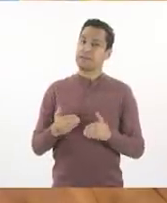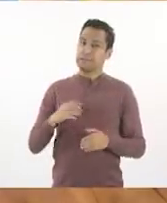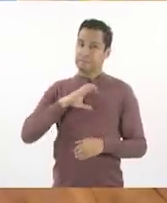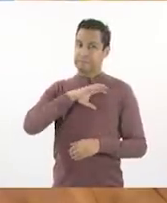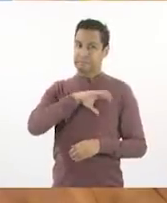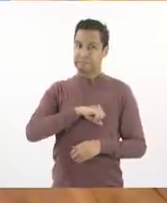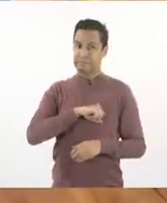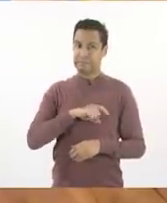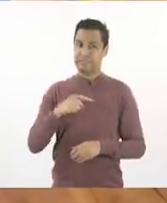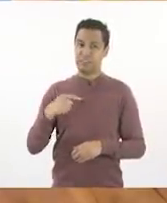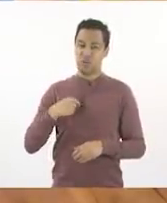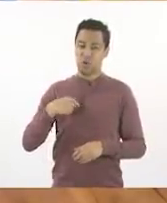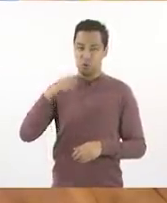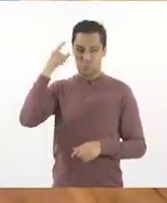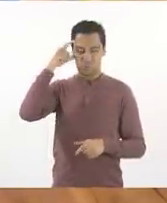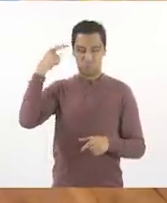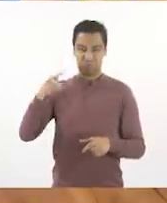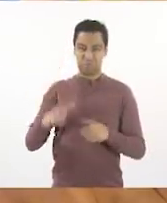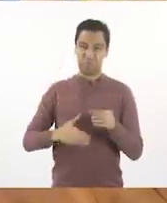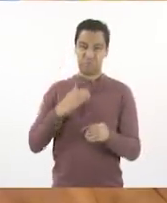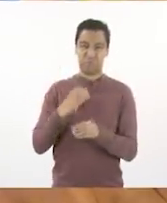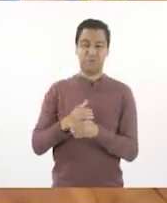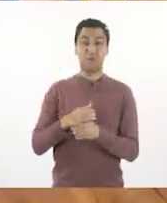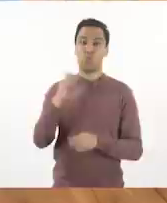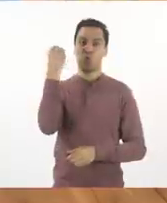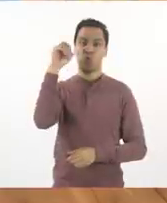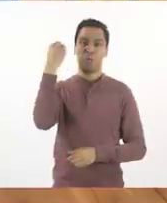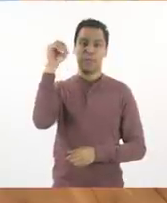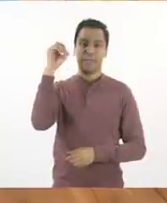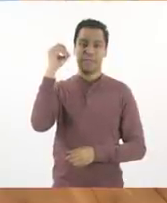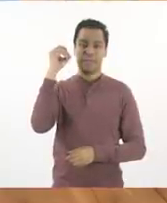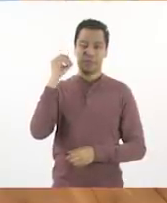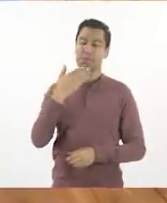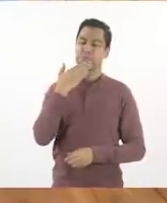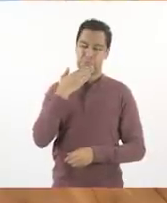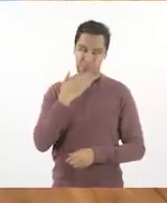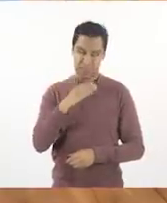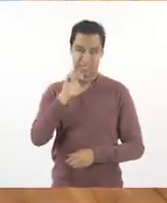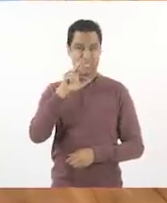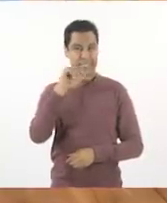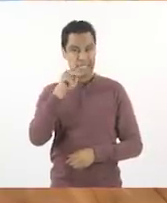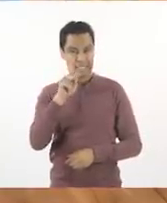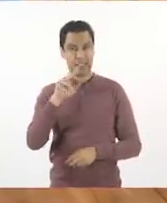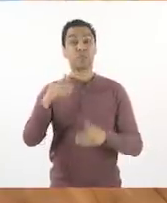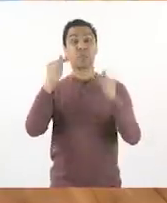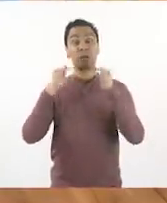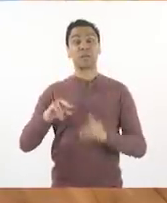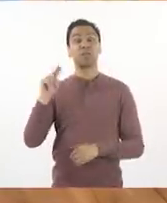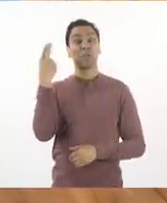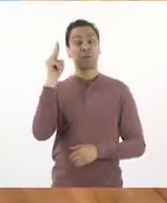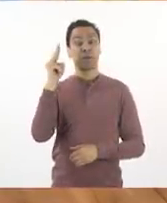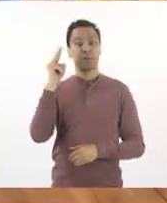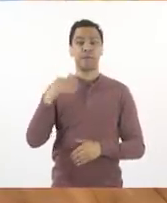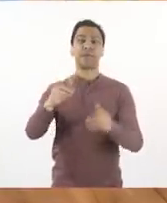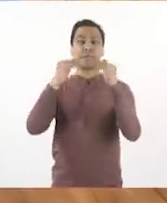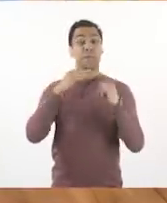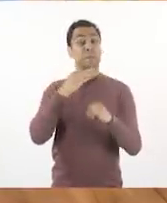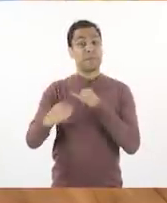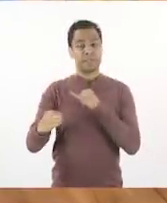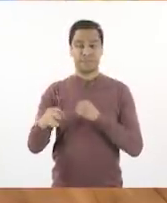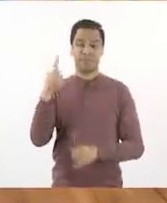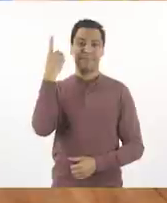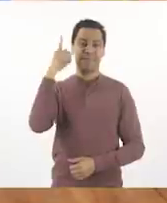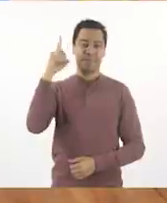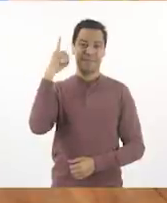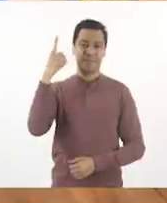todos, porque yo cumplo años, que es octubre. Octubre, muy bien, Eric. Noviembre. Noviembre. Y por último, diciembre.